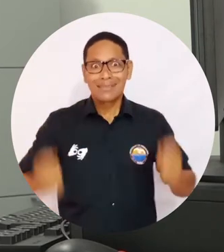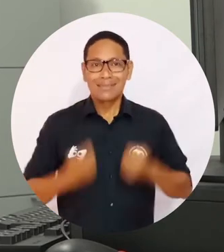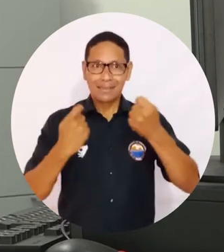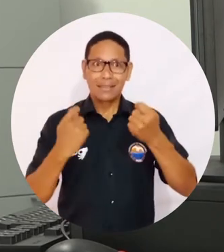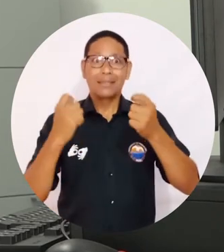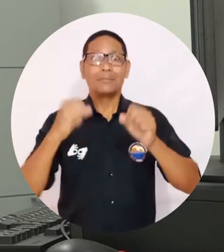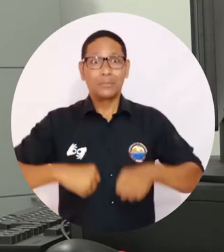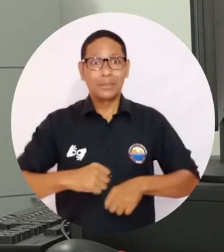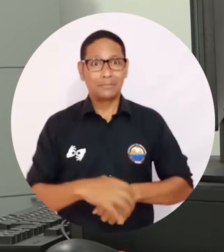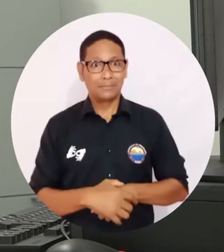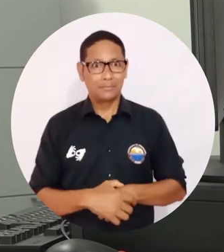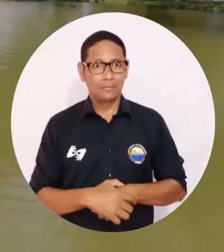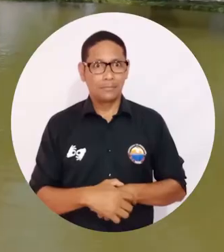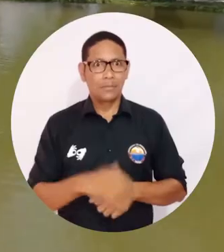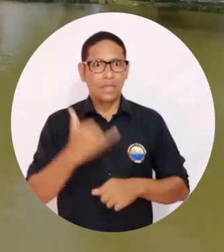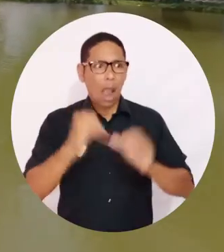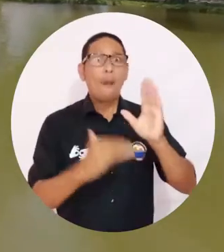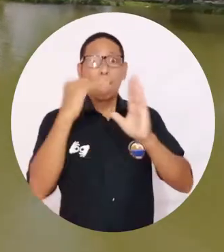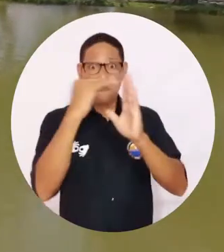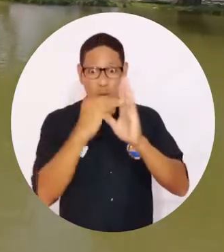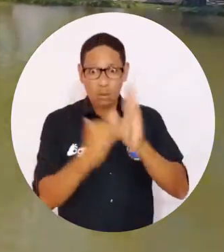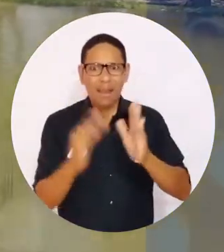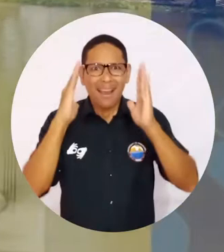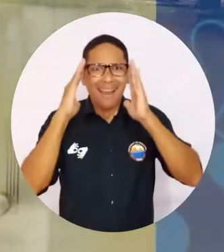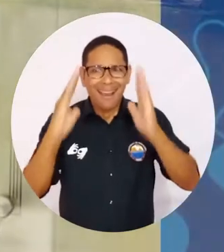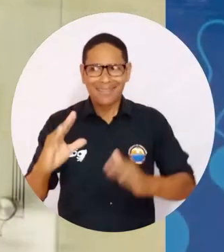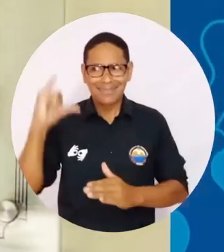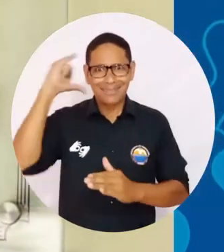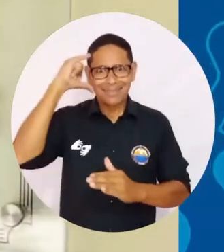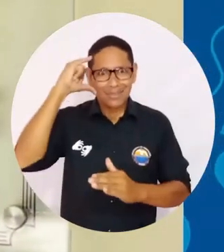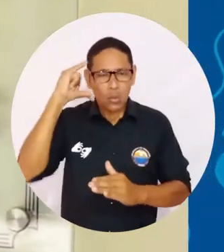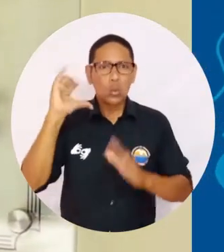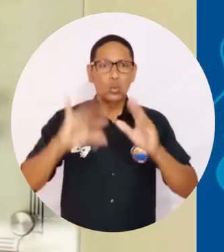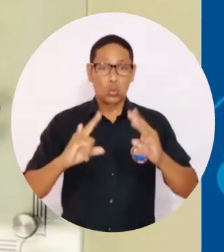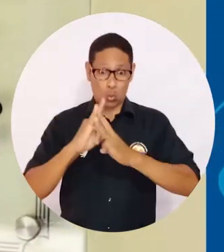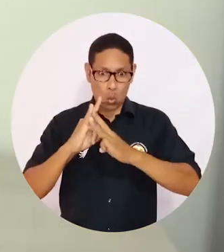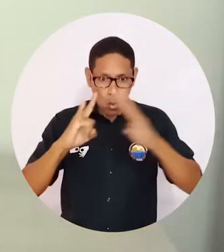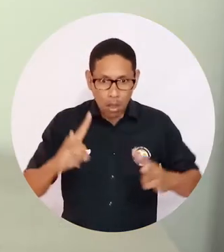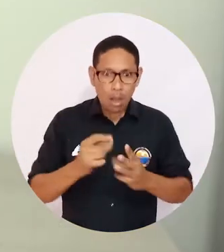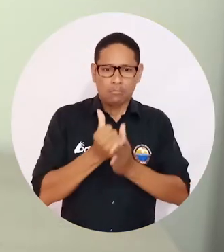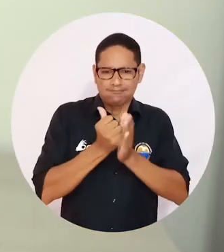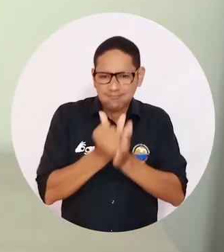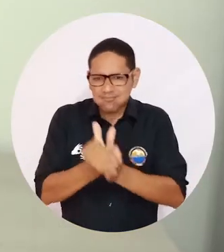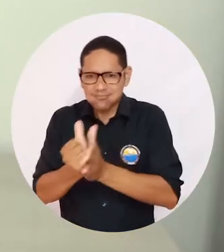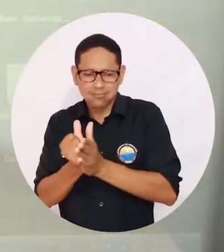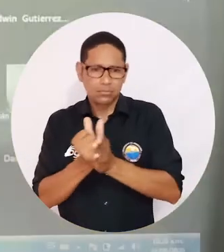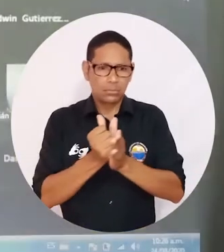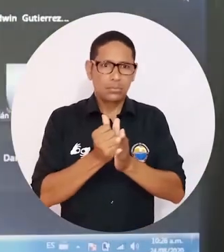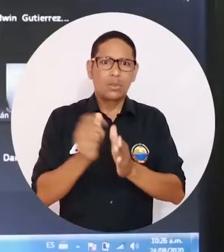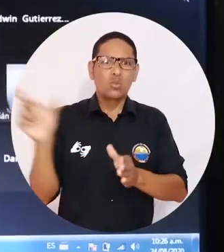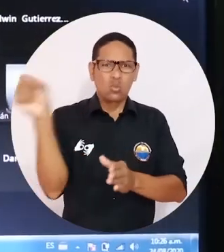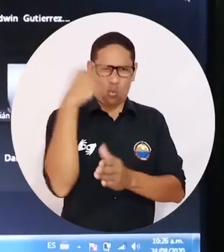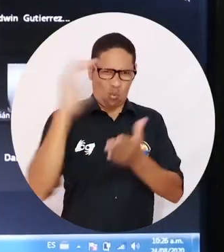salvar y conectar con nosotros. A través del programa de atención psicológica, la Alma Mater ha realizado acompañamiento emocional a la